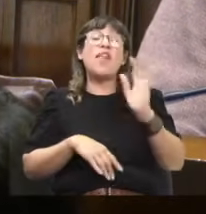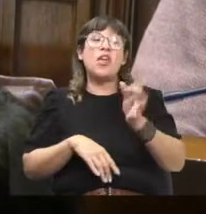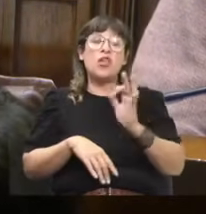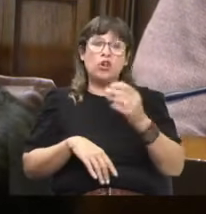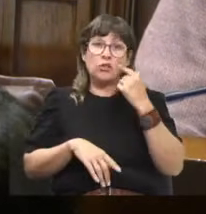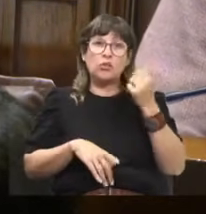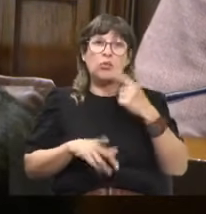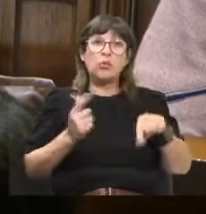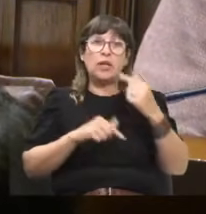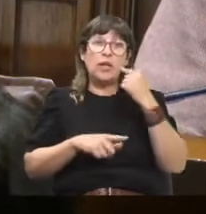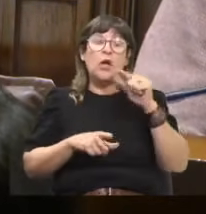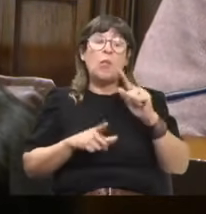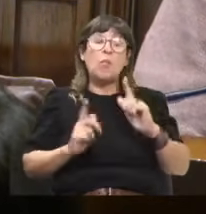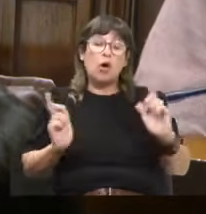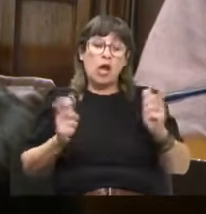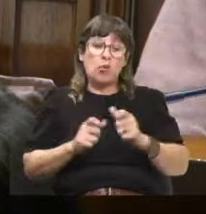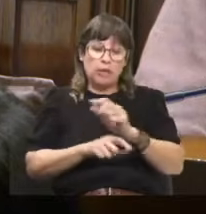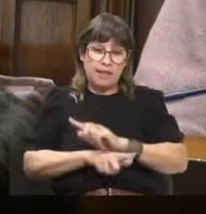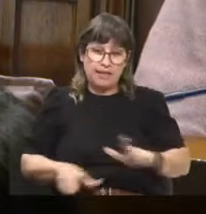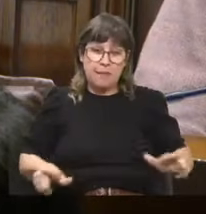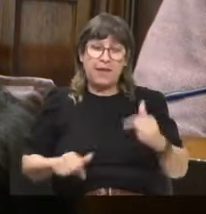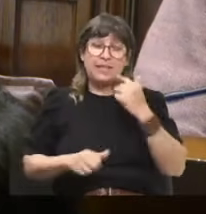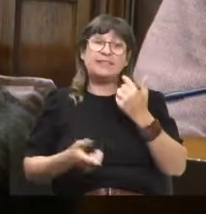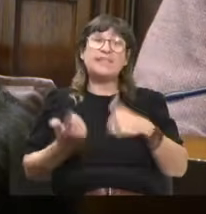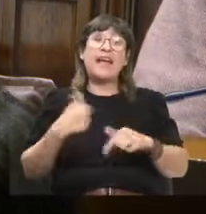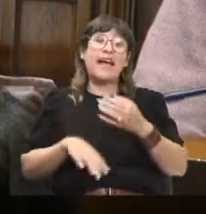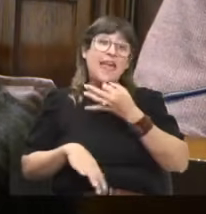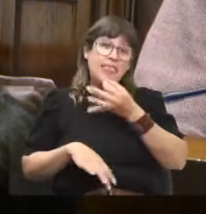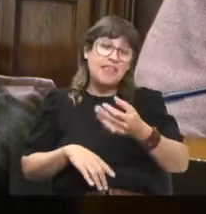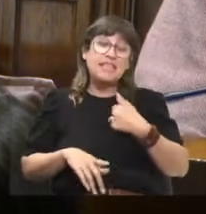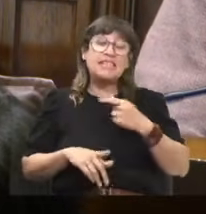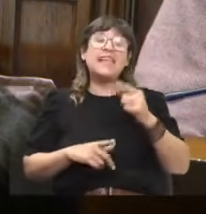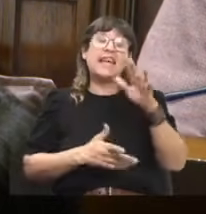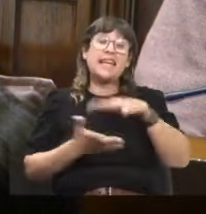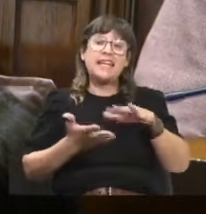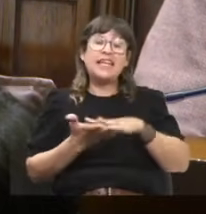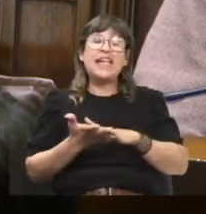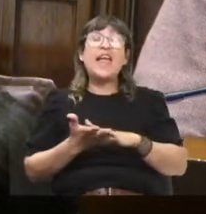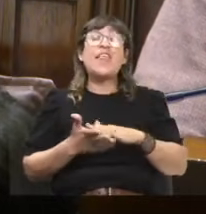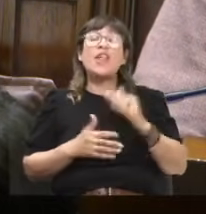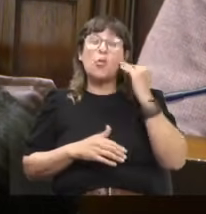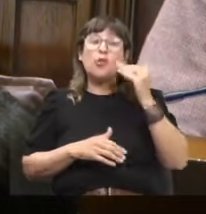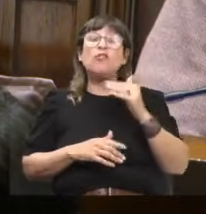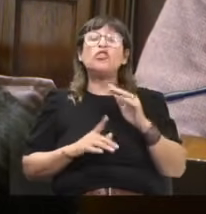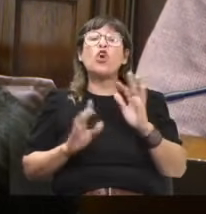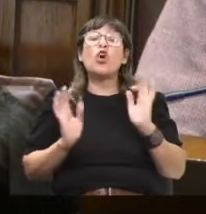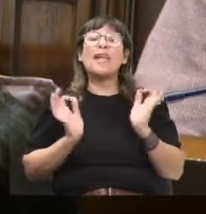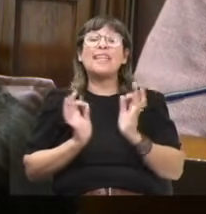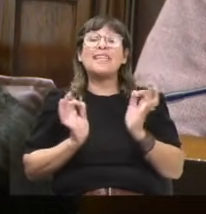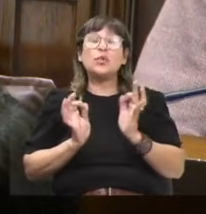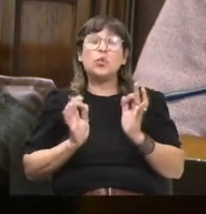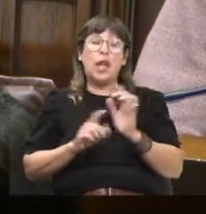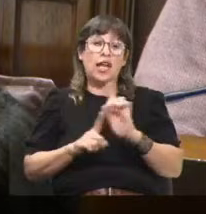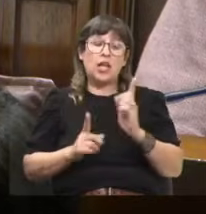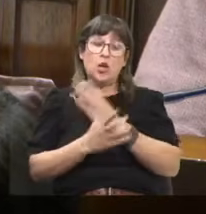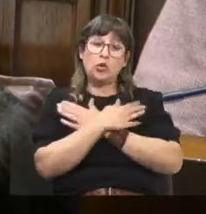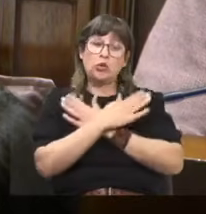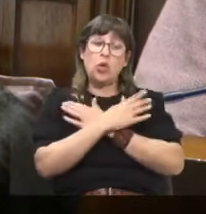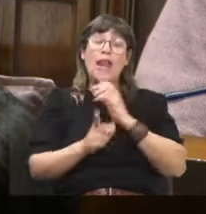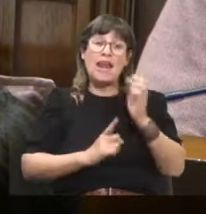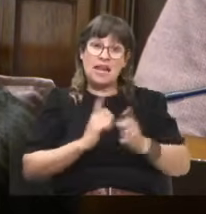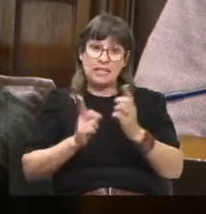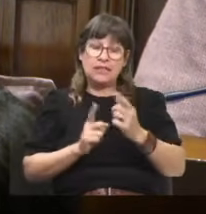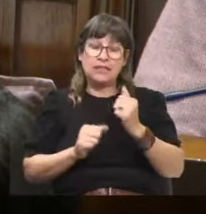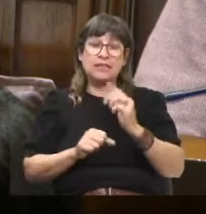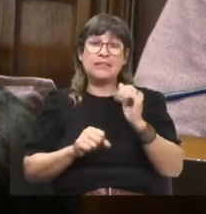librado por la JUTEP, se dice que en el caso de los profesores titulares, la multiplicidad y diversidad